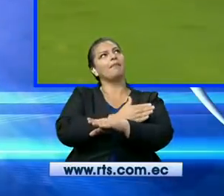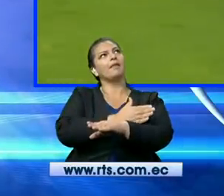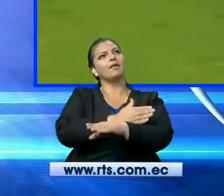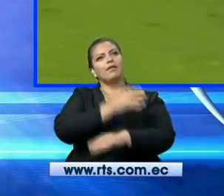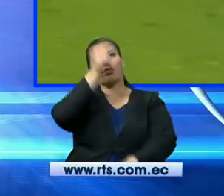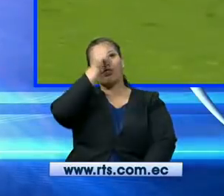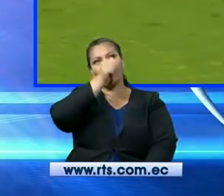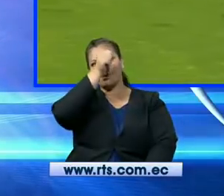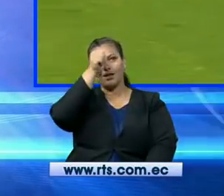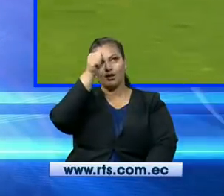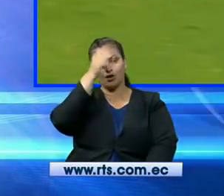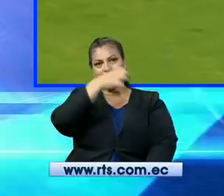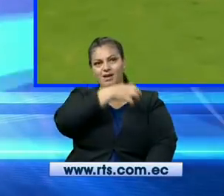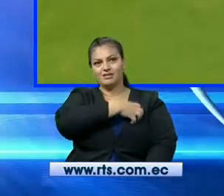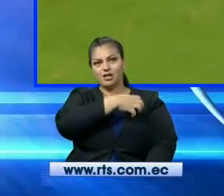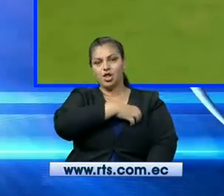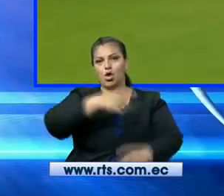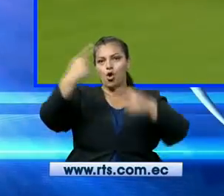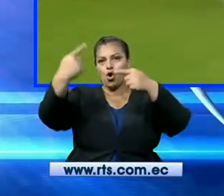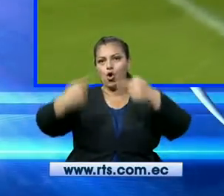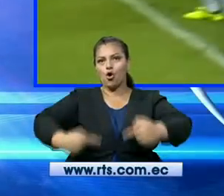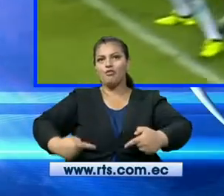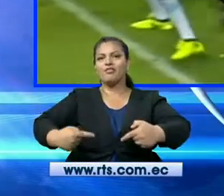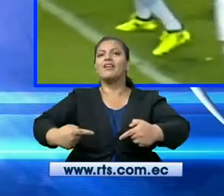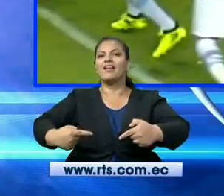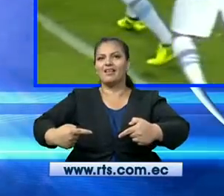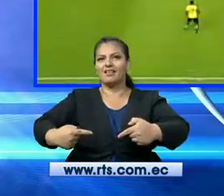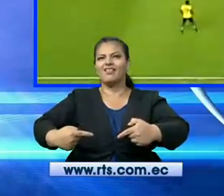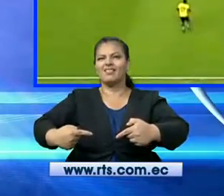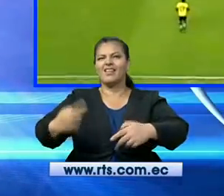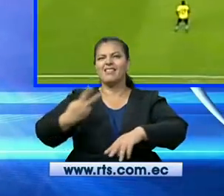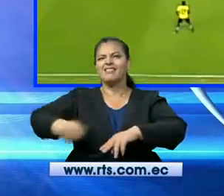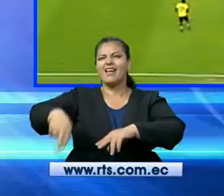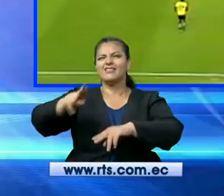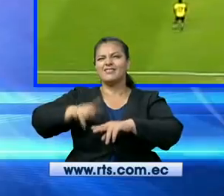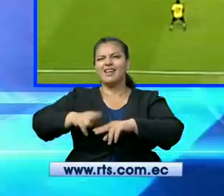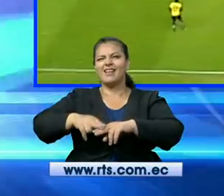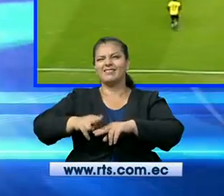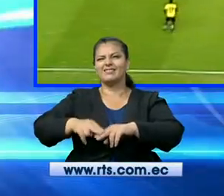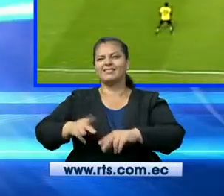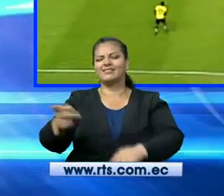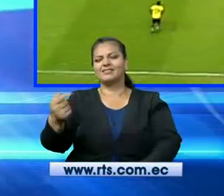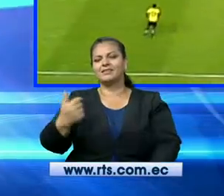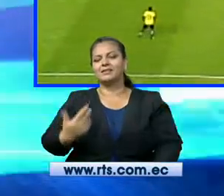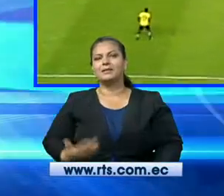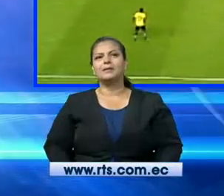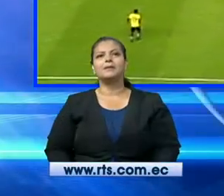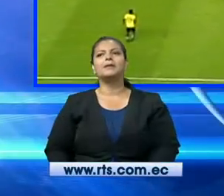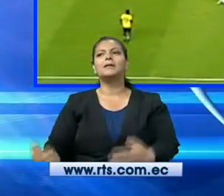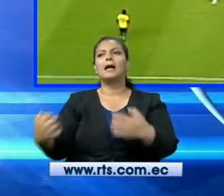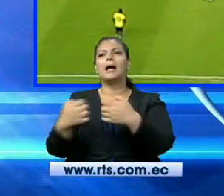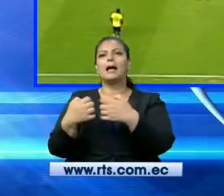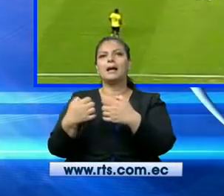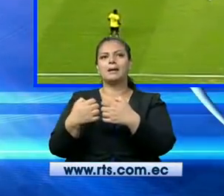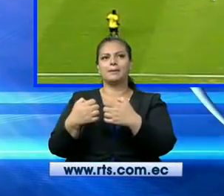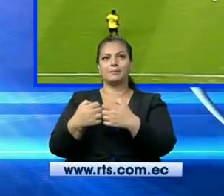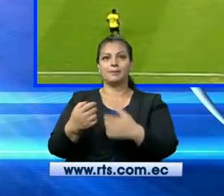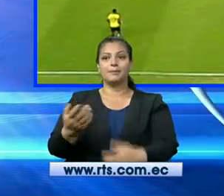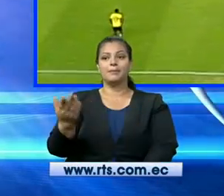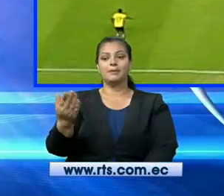ese partido fue mucho mejor que jugaron mejor que sí que jugaron varios los reservas barcelonas noche no jugó a